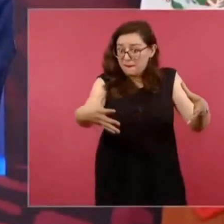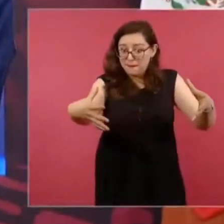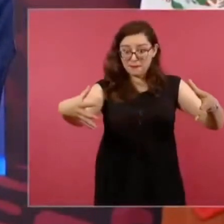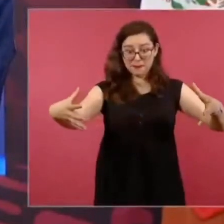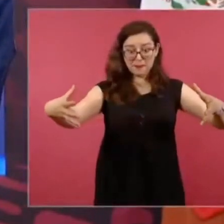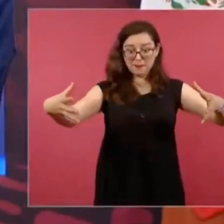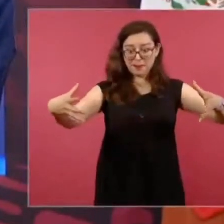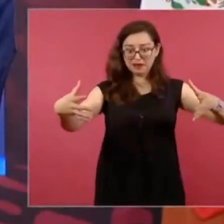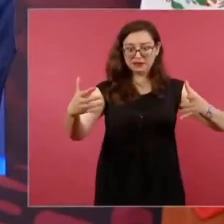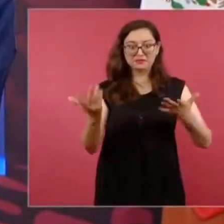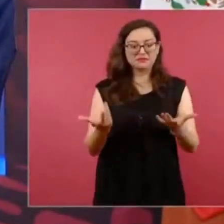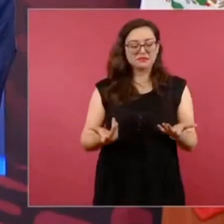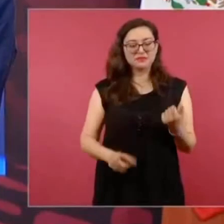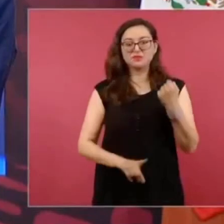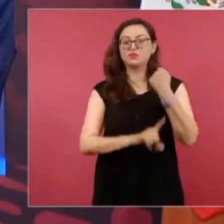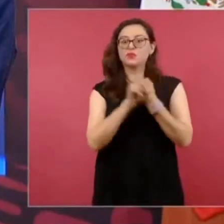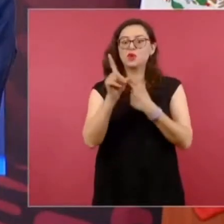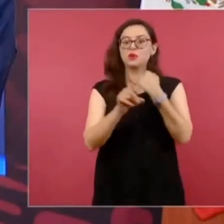organizada.